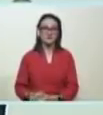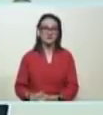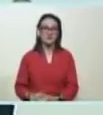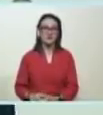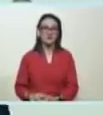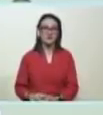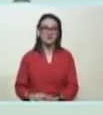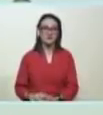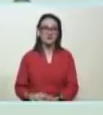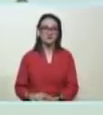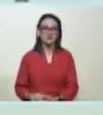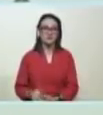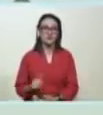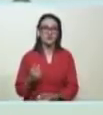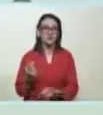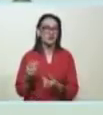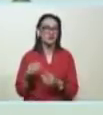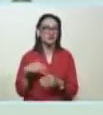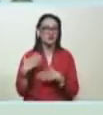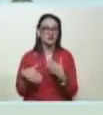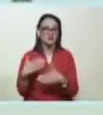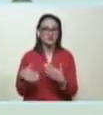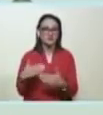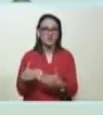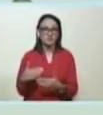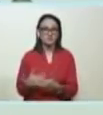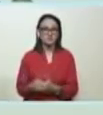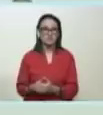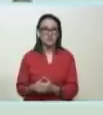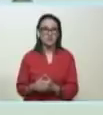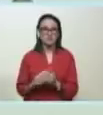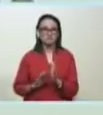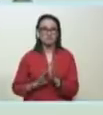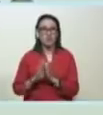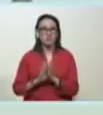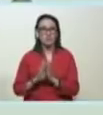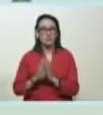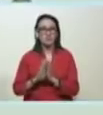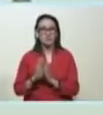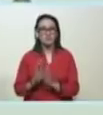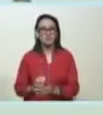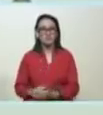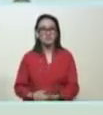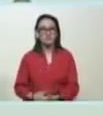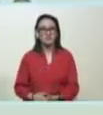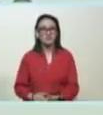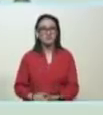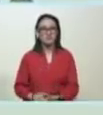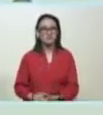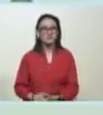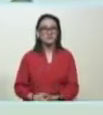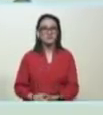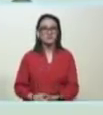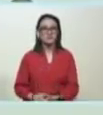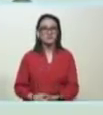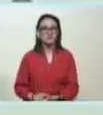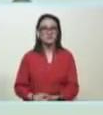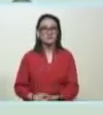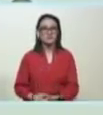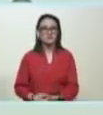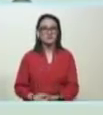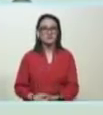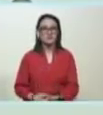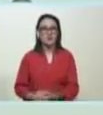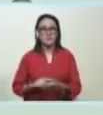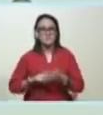Ahí comenzó un proceso de descomposición progresiva bajo la influencia y